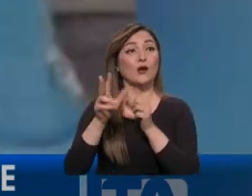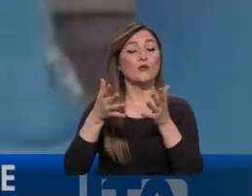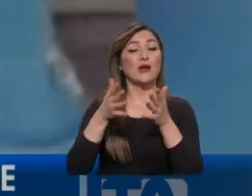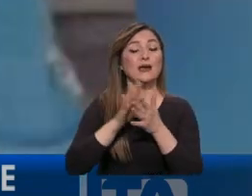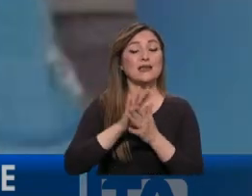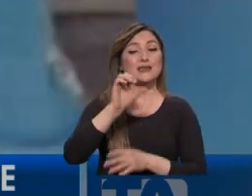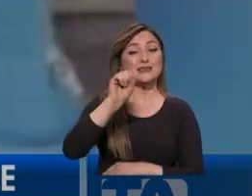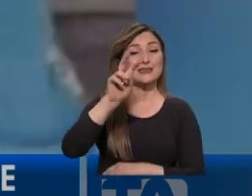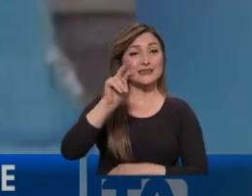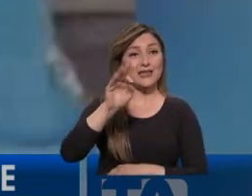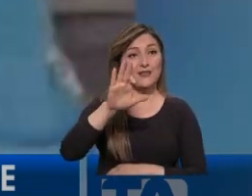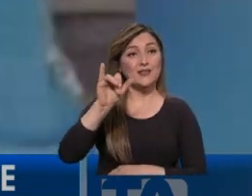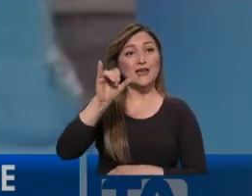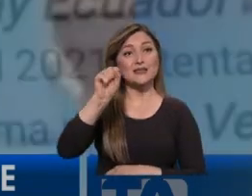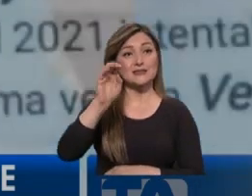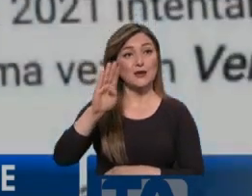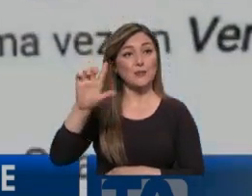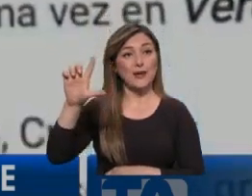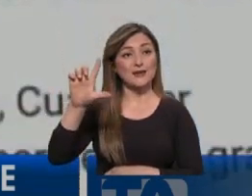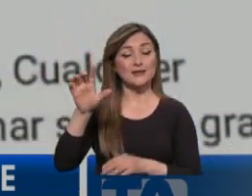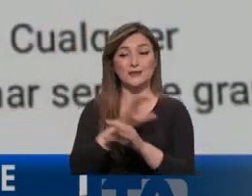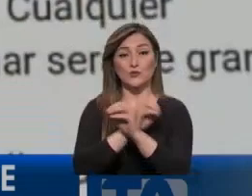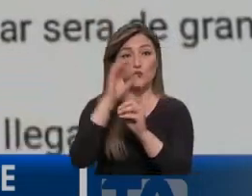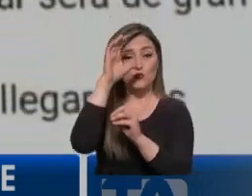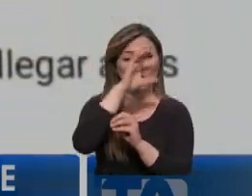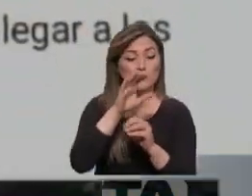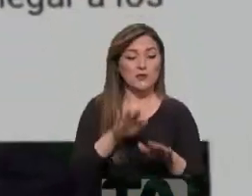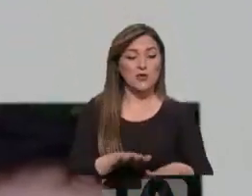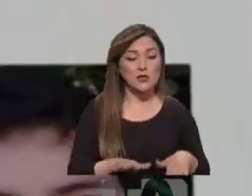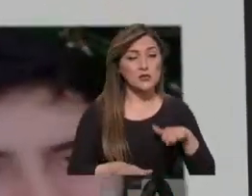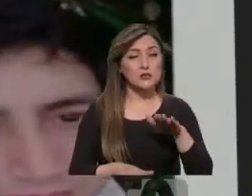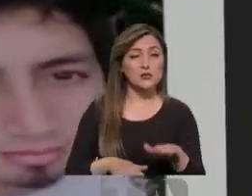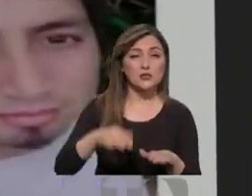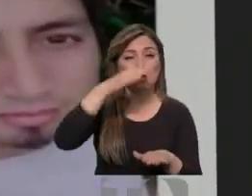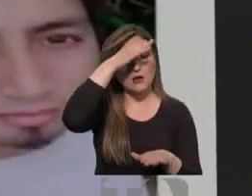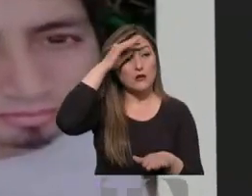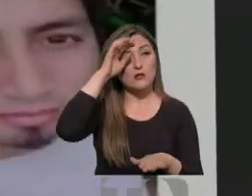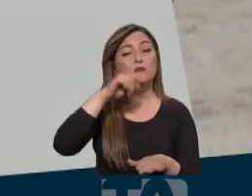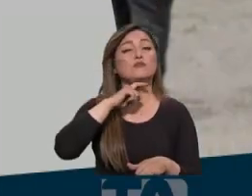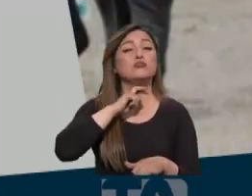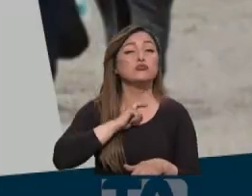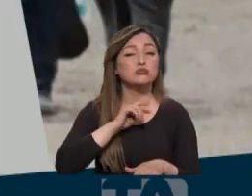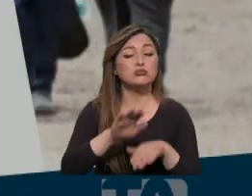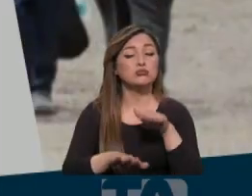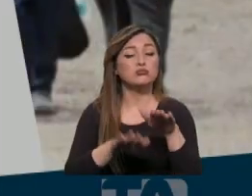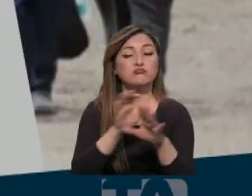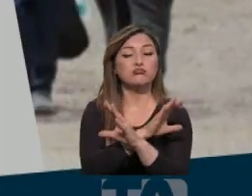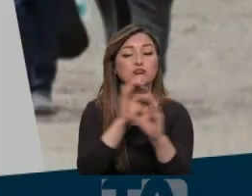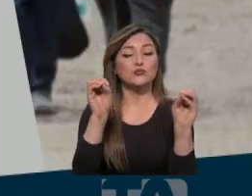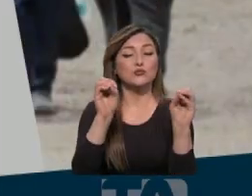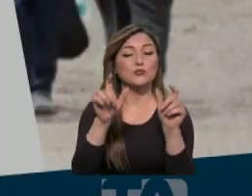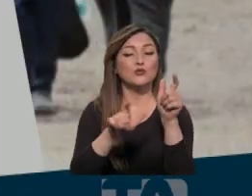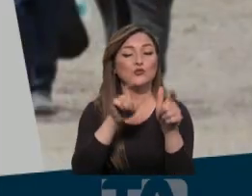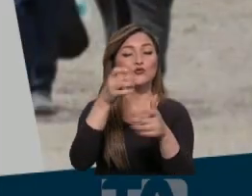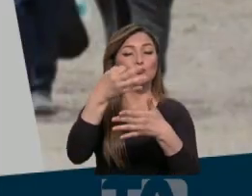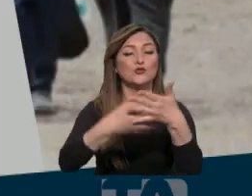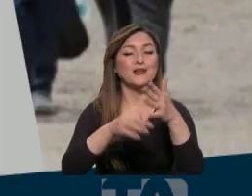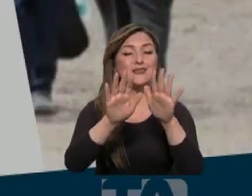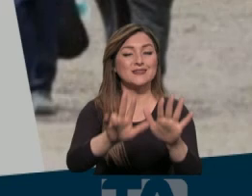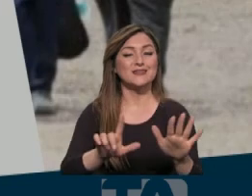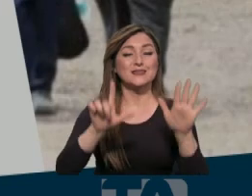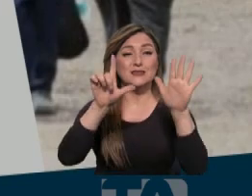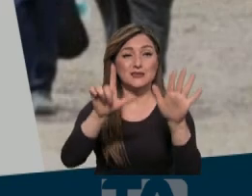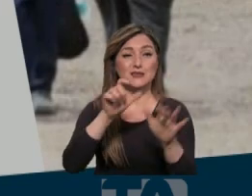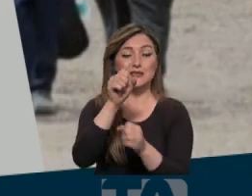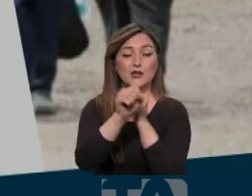Santa Isabel en Azuay, desapareció después de una exhaustiva caminata por el desierto de Sonora. Son 17 los desaparecidos en lo que va del